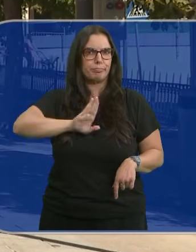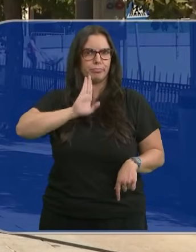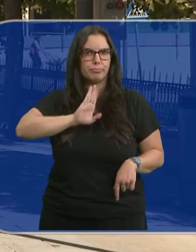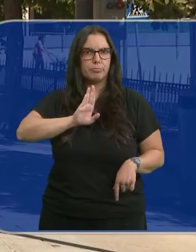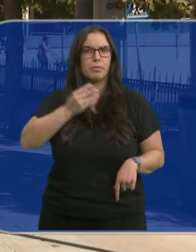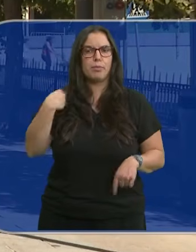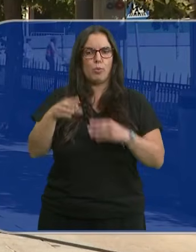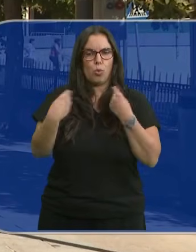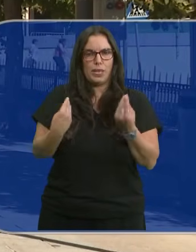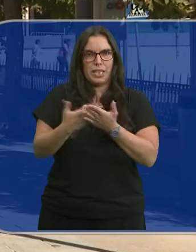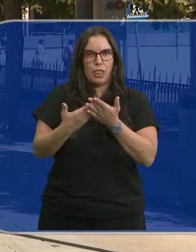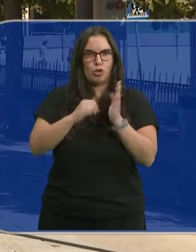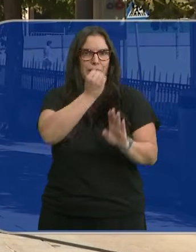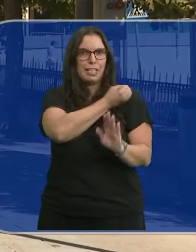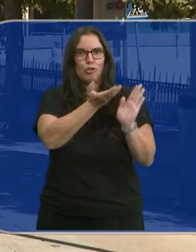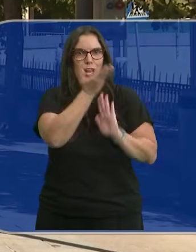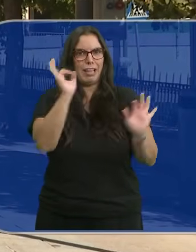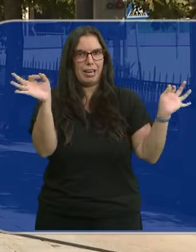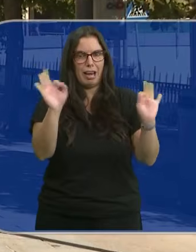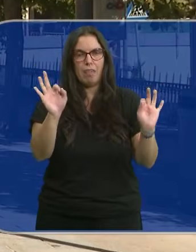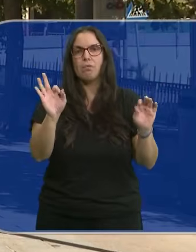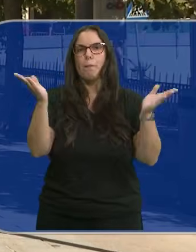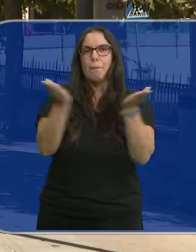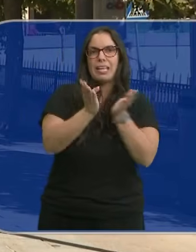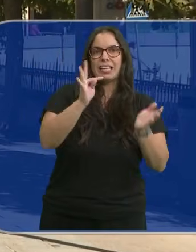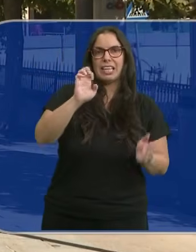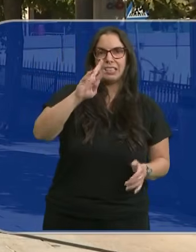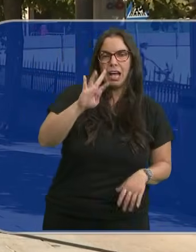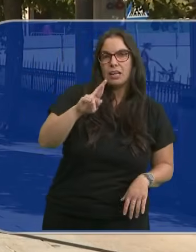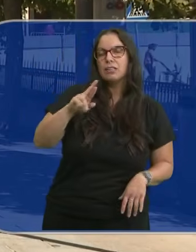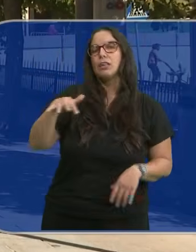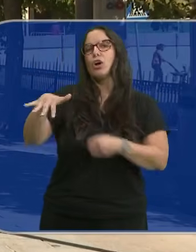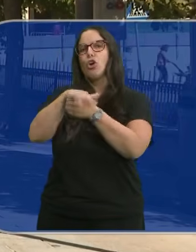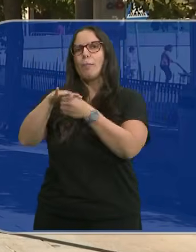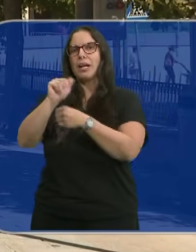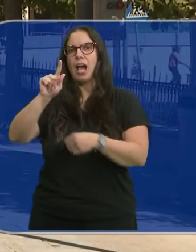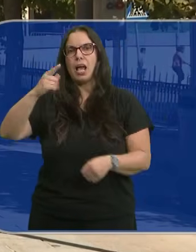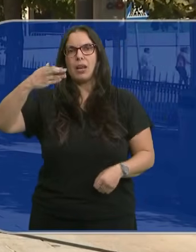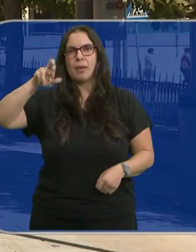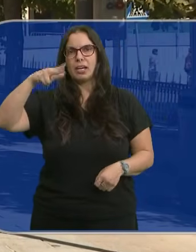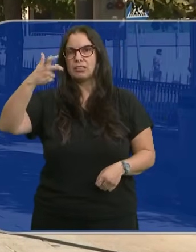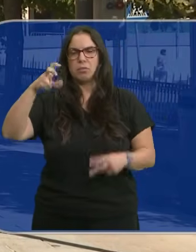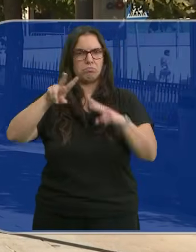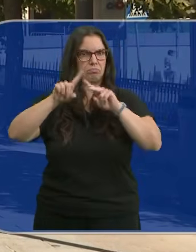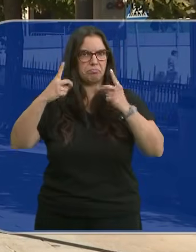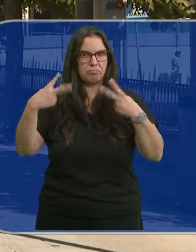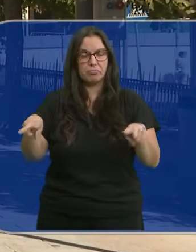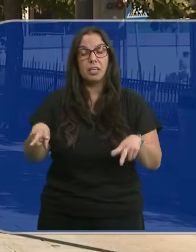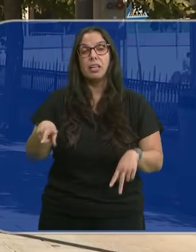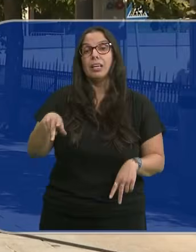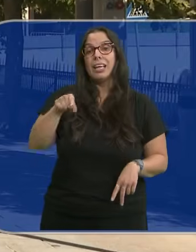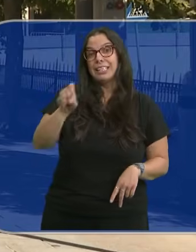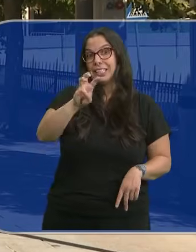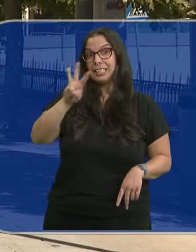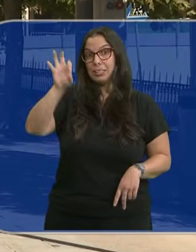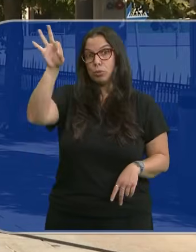que a documentación se refiere, da igual que sea en el Valle del Tietar o en la comarca del Alberche. De hecho, en Ávila podemos encontrar un tercio